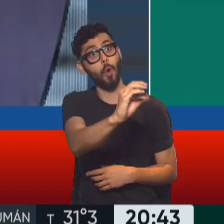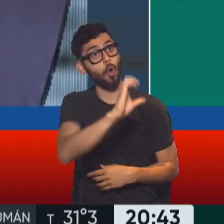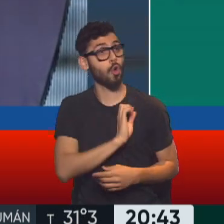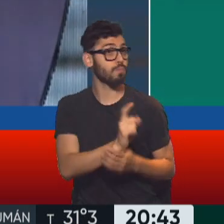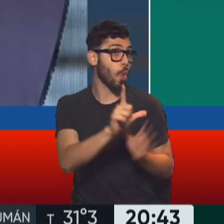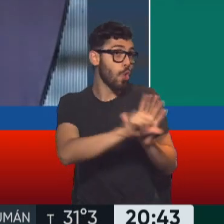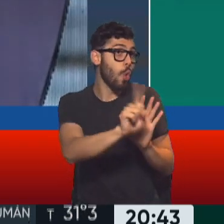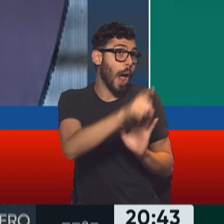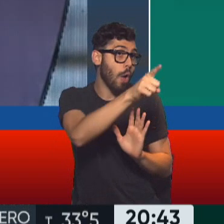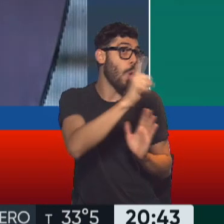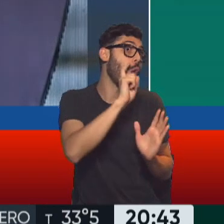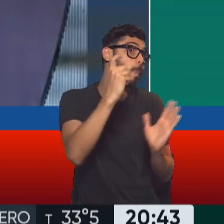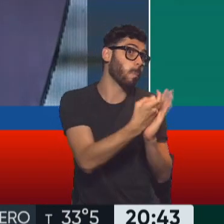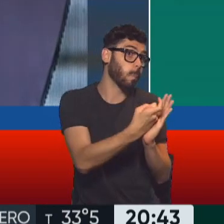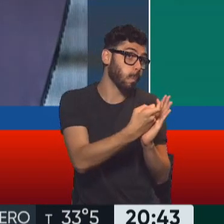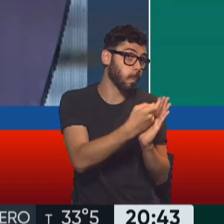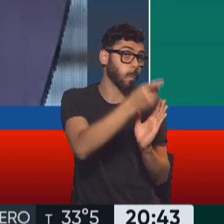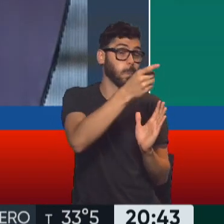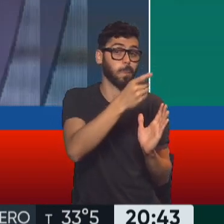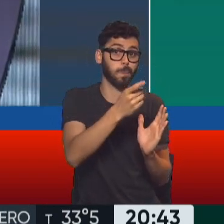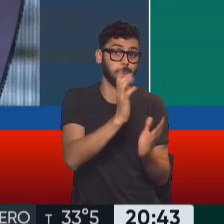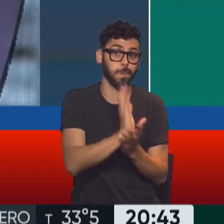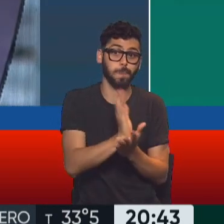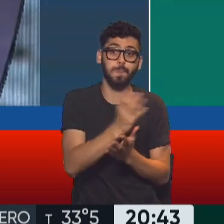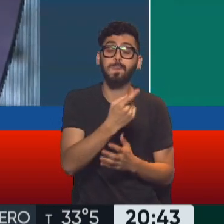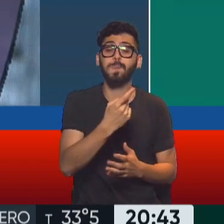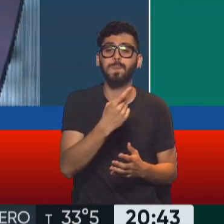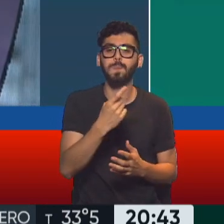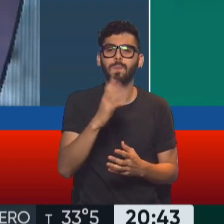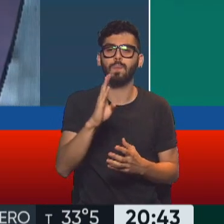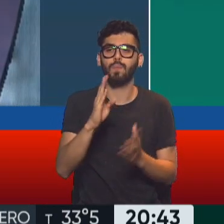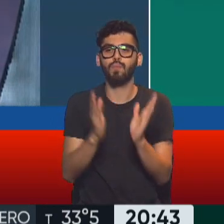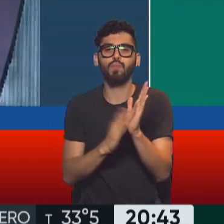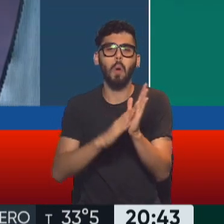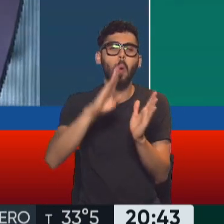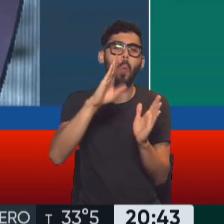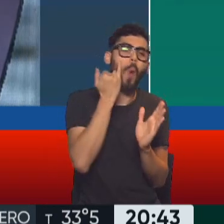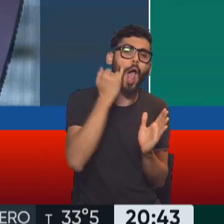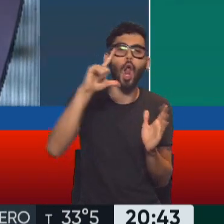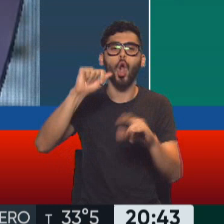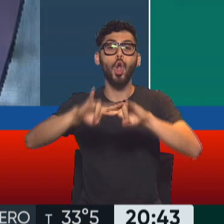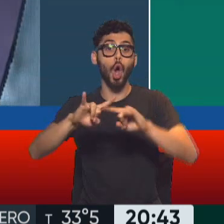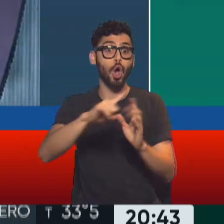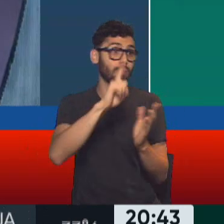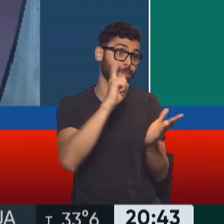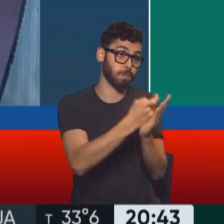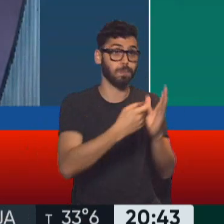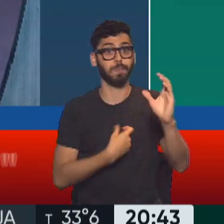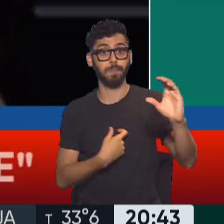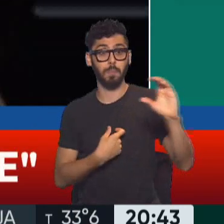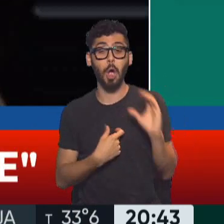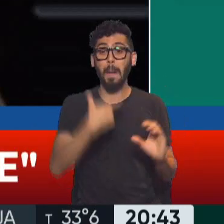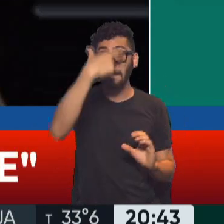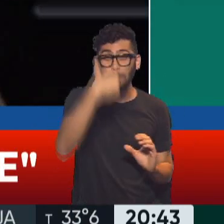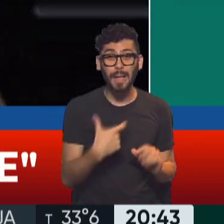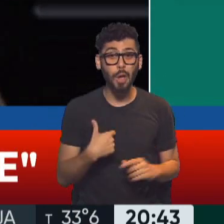Ustedes violaron las leyes, las bylaws, como se dice, del Fondo Monetario Internacional, prestaron a una persona que